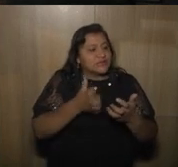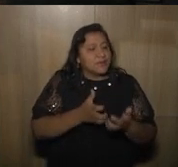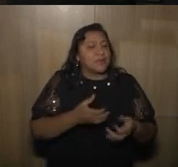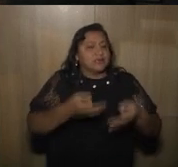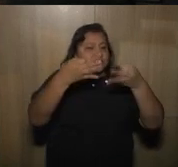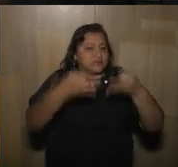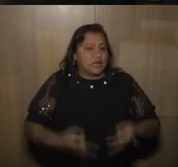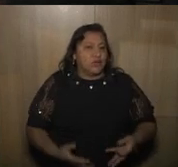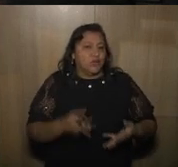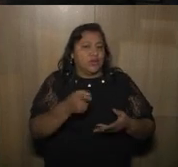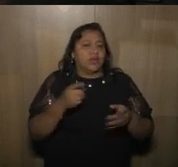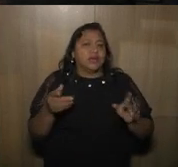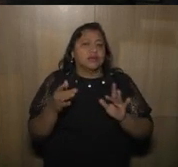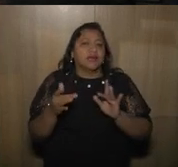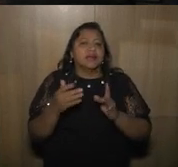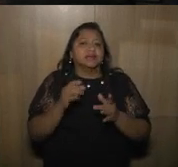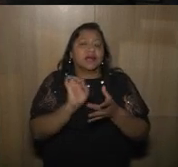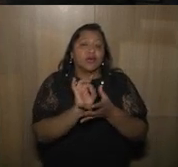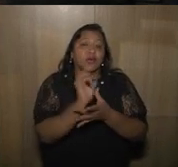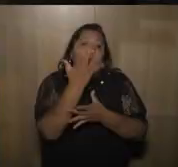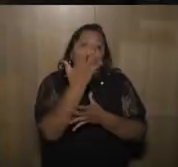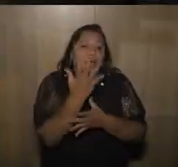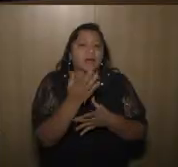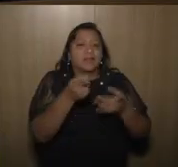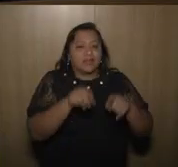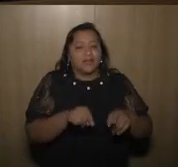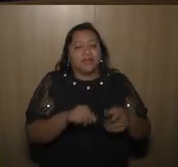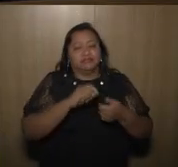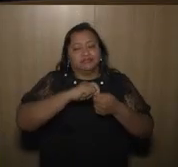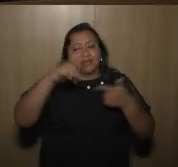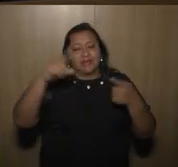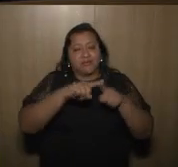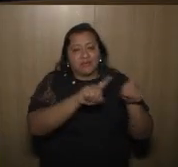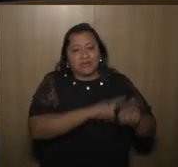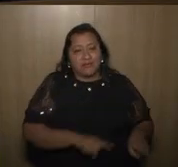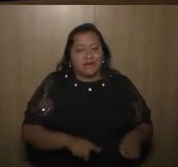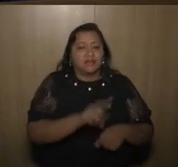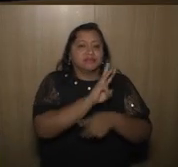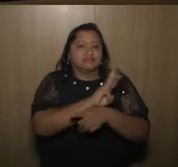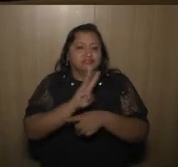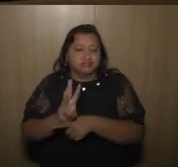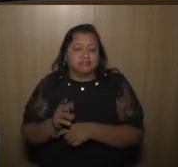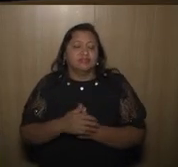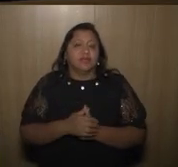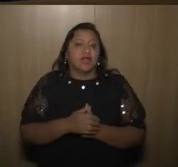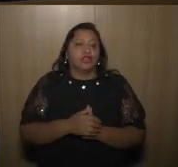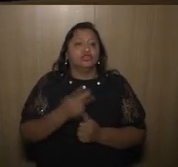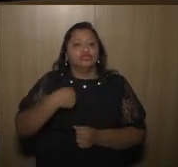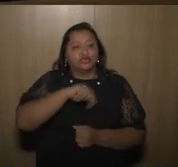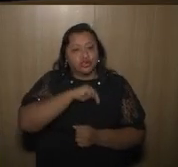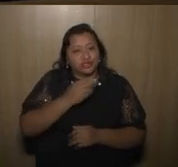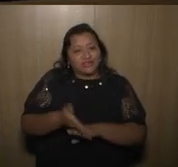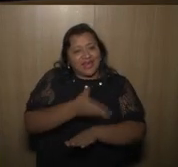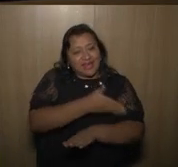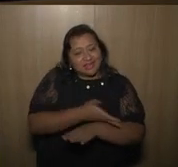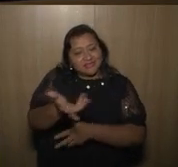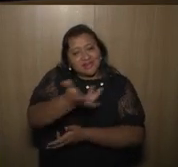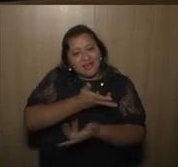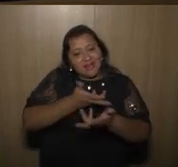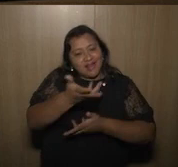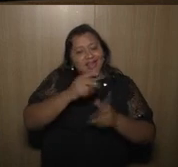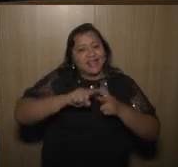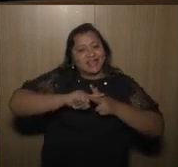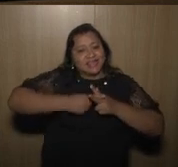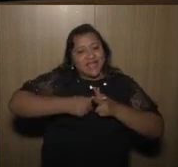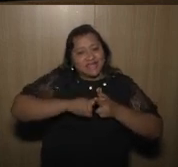que se encuentran conectados en plataforma y redes sociales. Efectivamente, con ustedes estuvimos interactuando en los talleres calidad